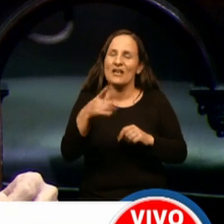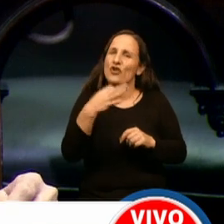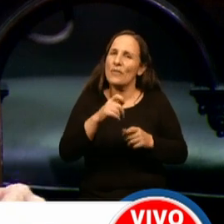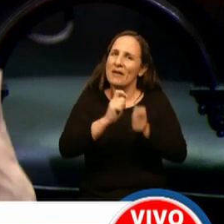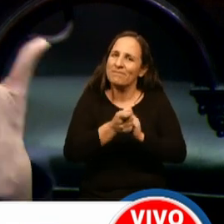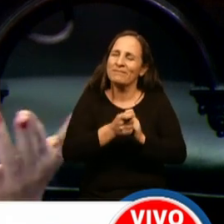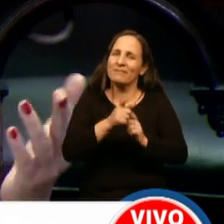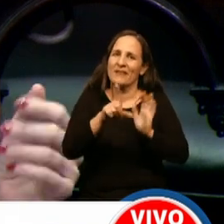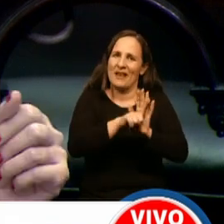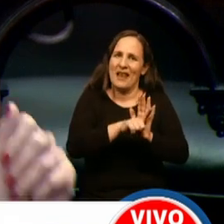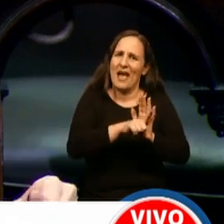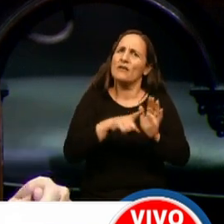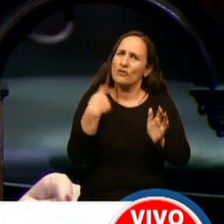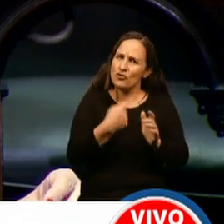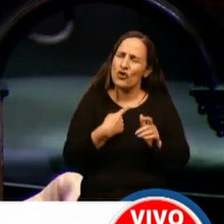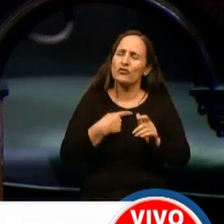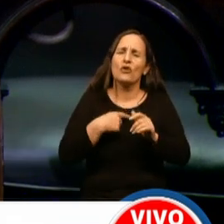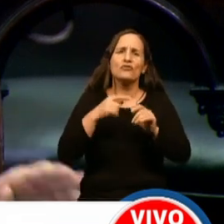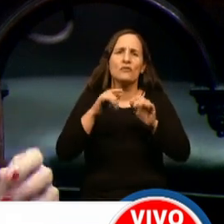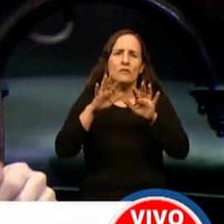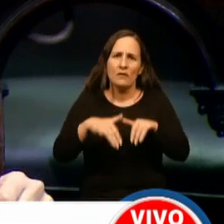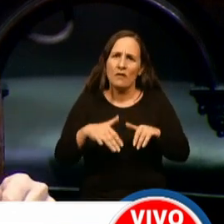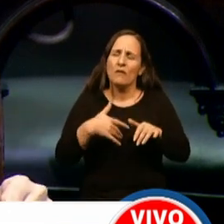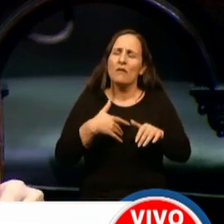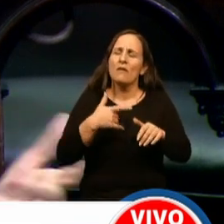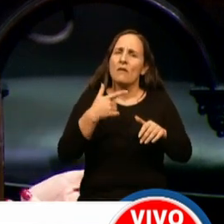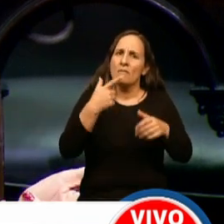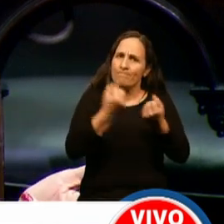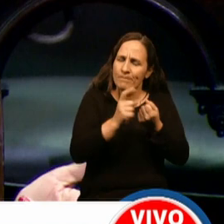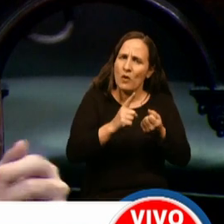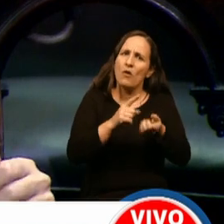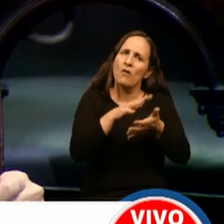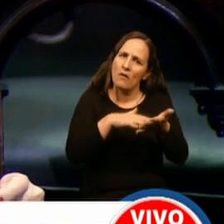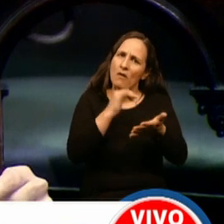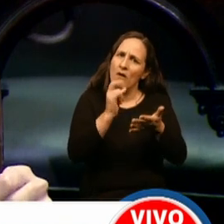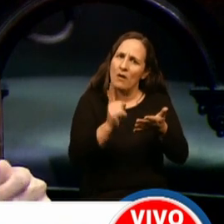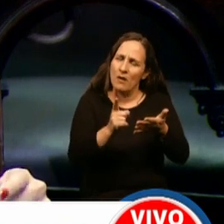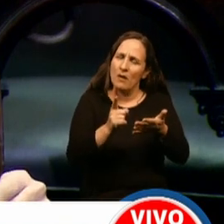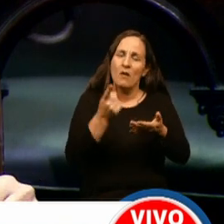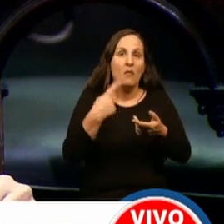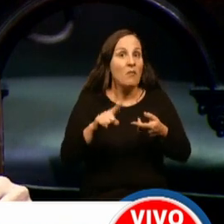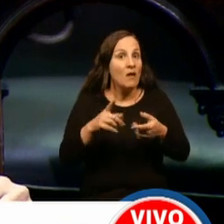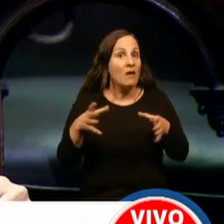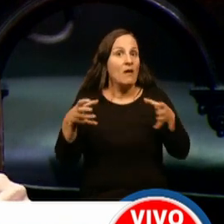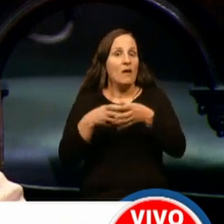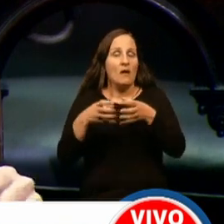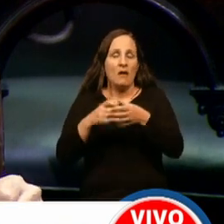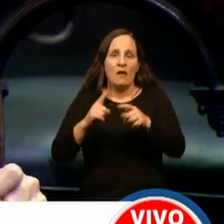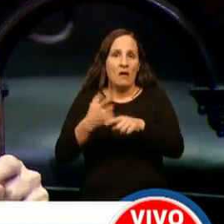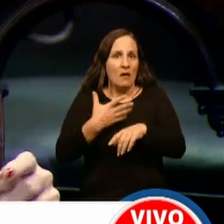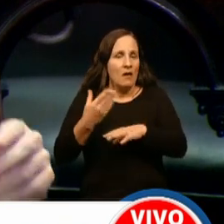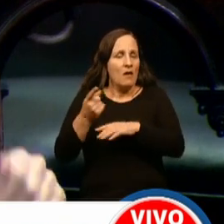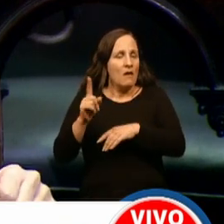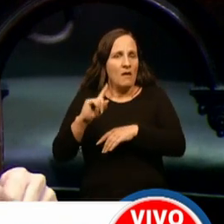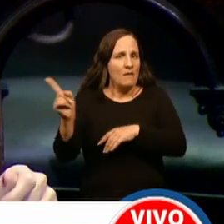y que nosotros lo pusimos en nuestra disidencia y sin embargo el oficialismo decidió